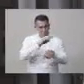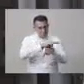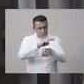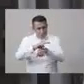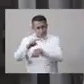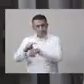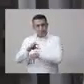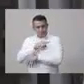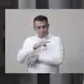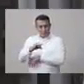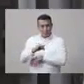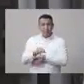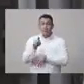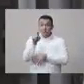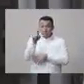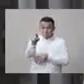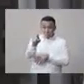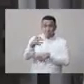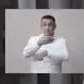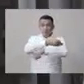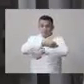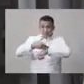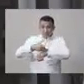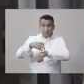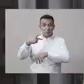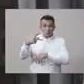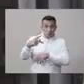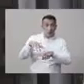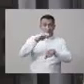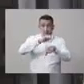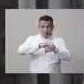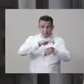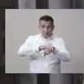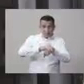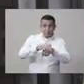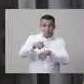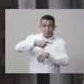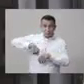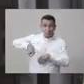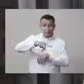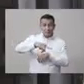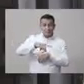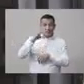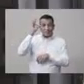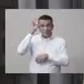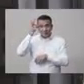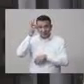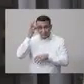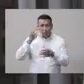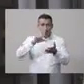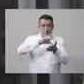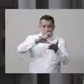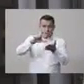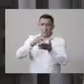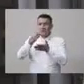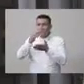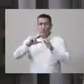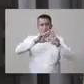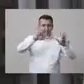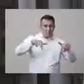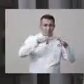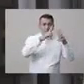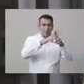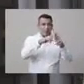su seguridad y tranquilidad, consulten antes el listado de las empresas que cumplen con sus obligaciones de manera